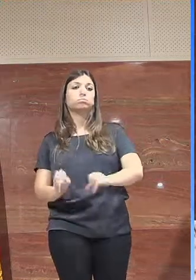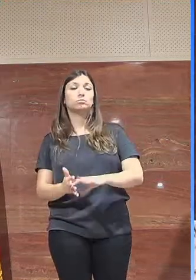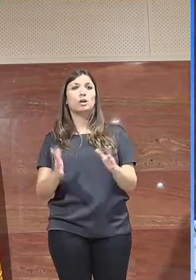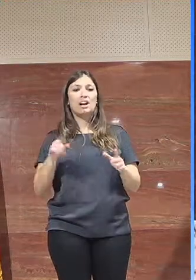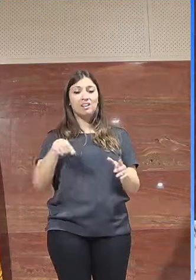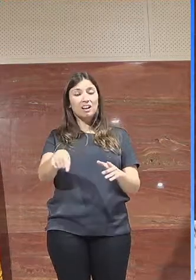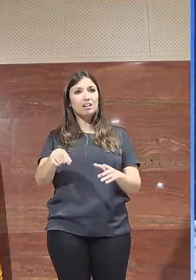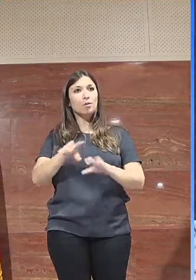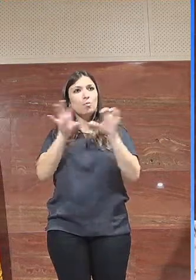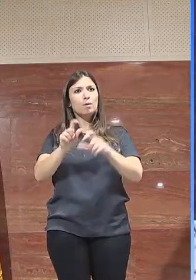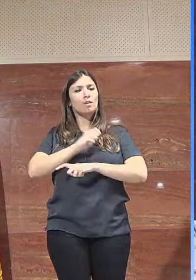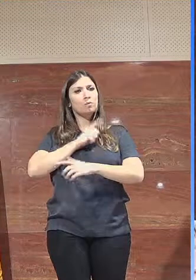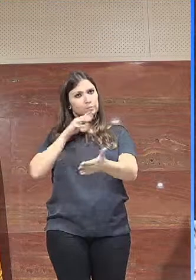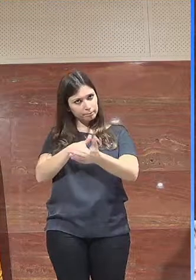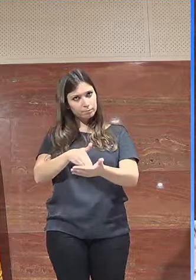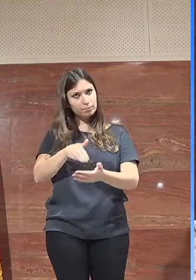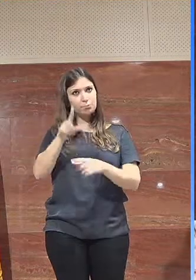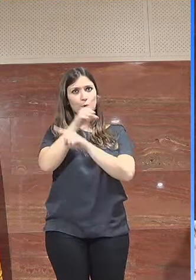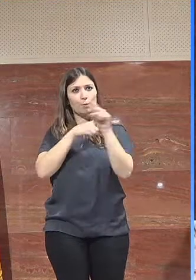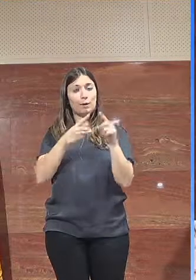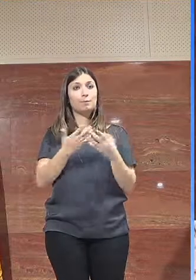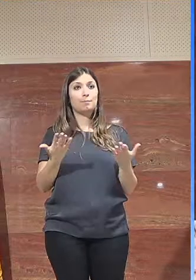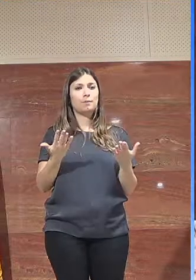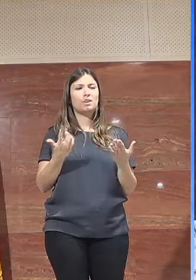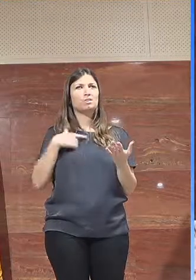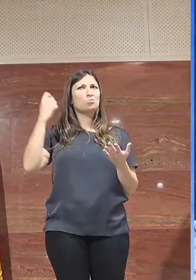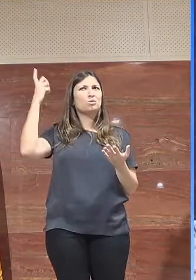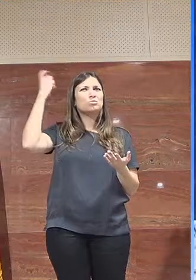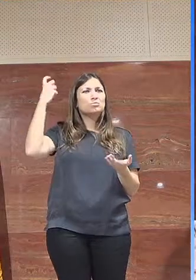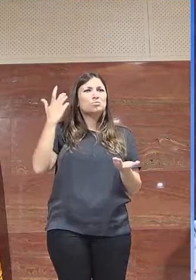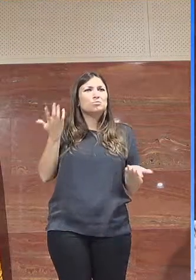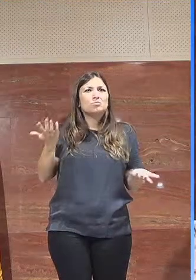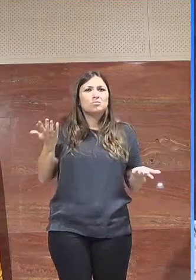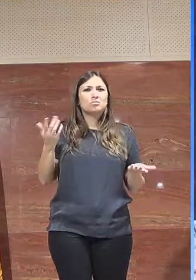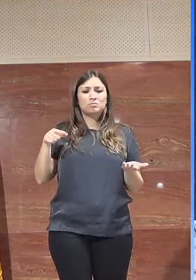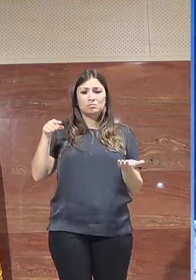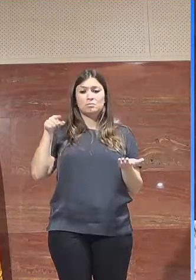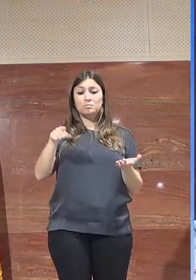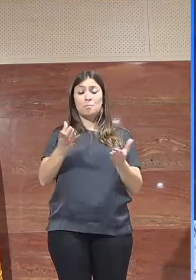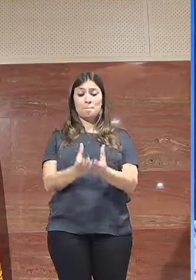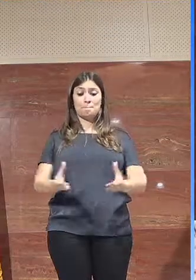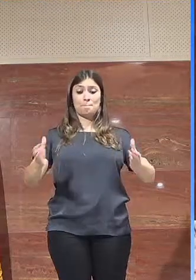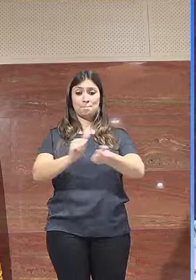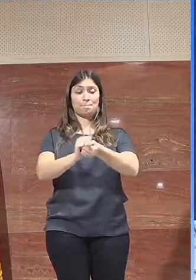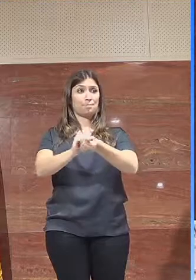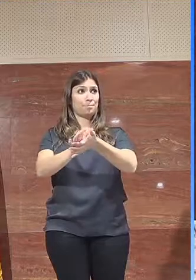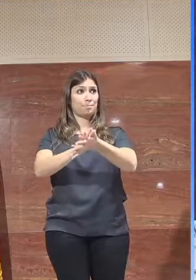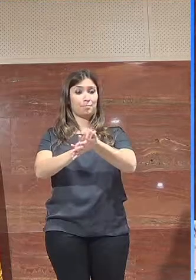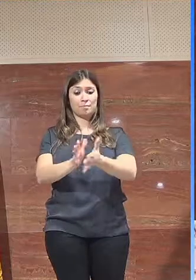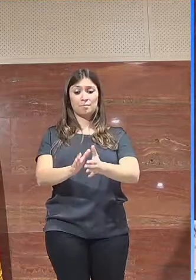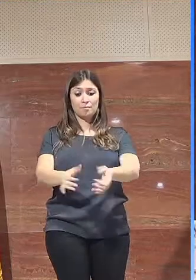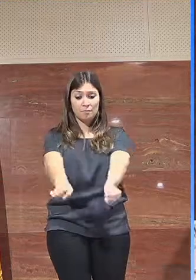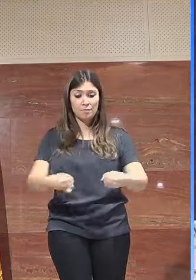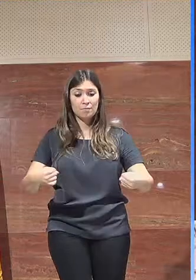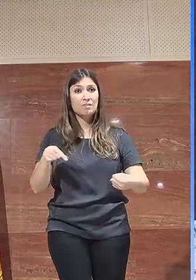surge la pregunta de por qué, si ese elemento supone una dificultad para alguno de los moradores